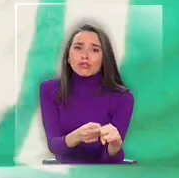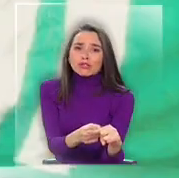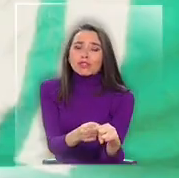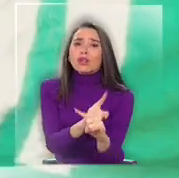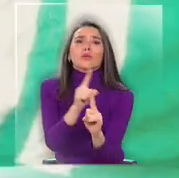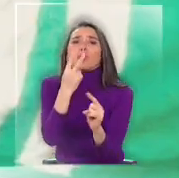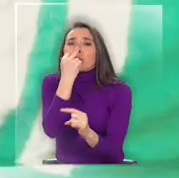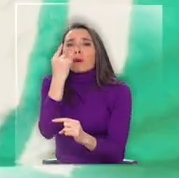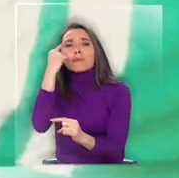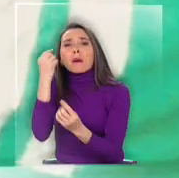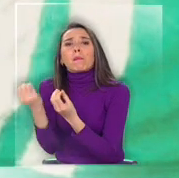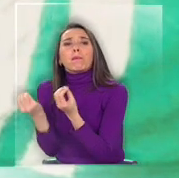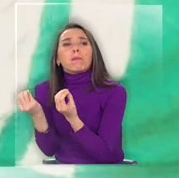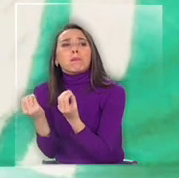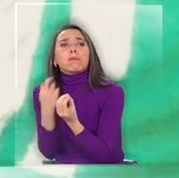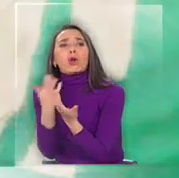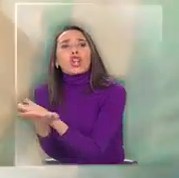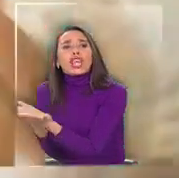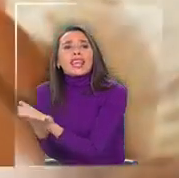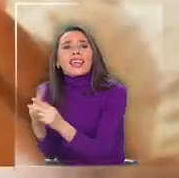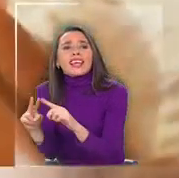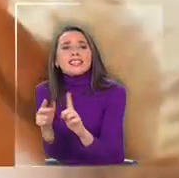Nunca pensé por qué hizo eso, por qué.